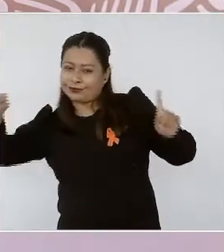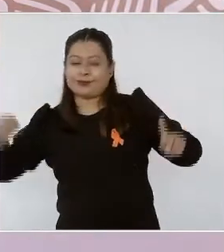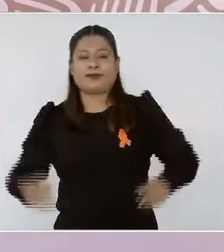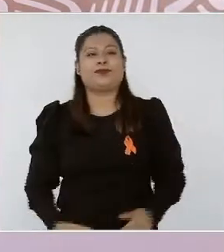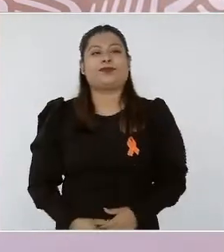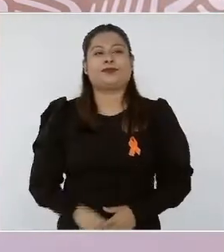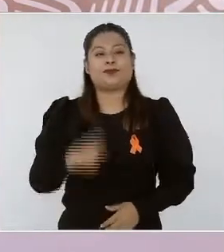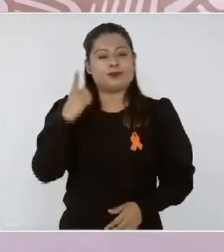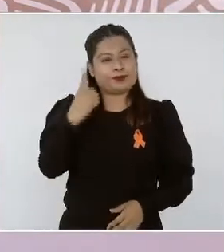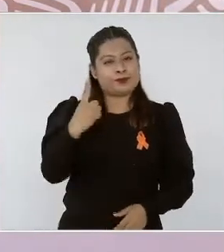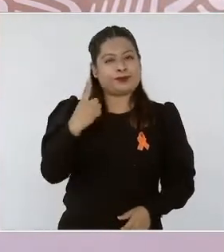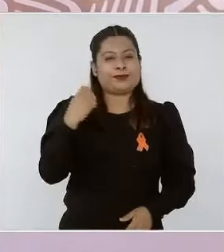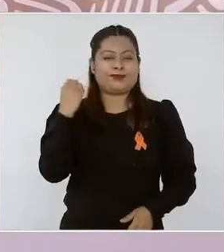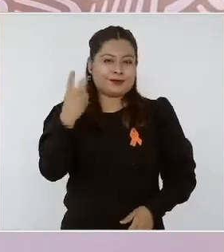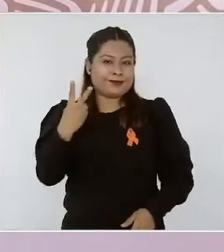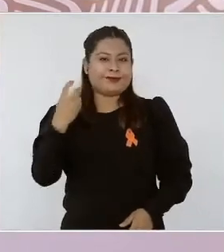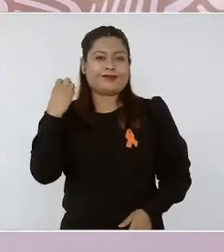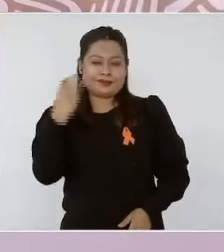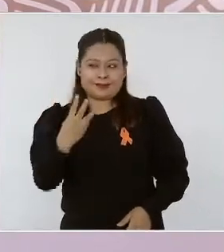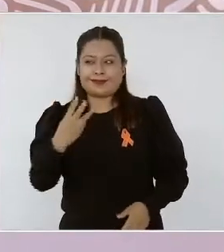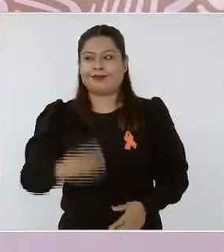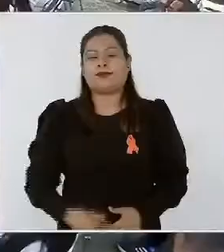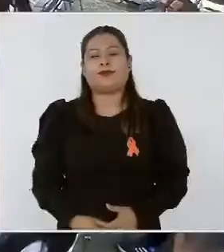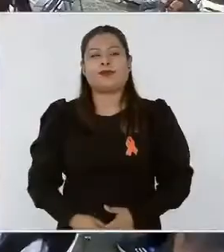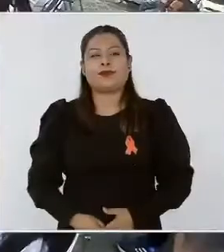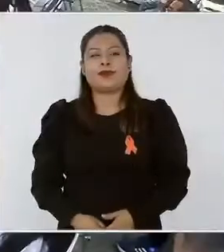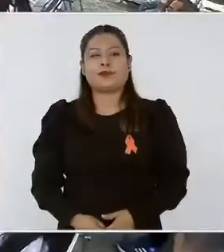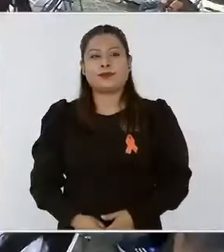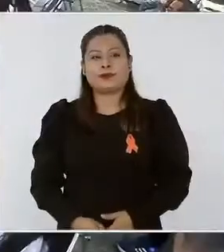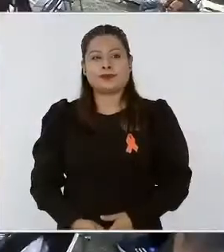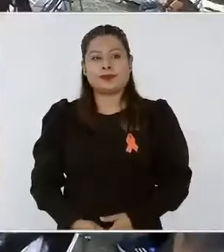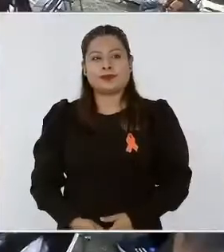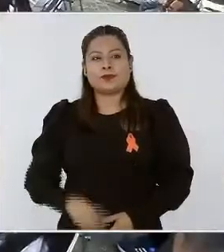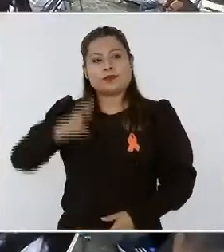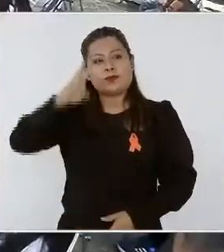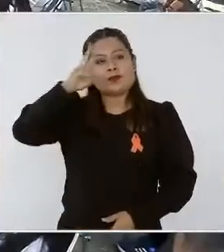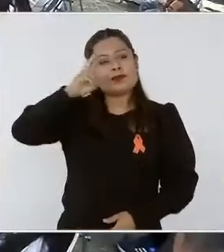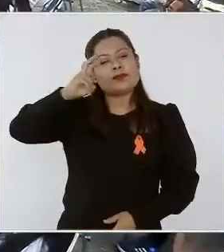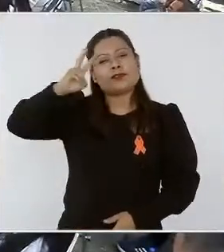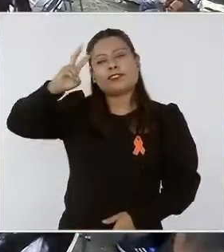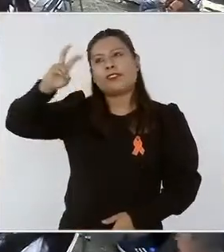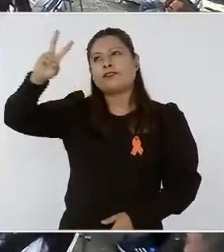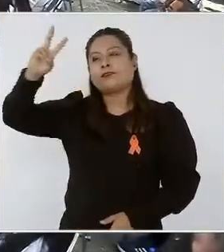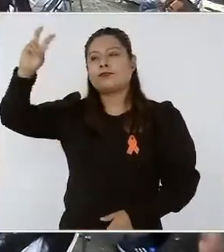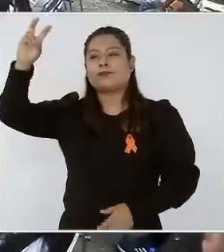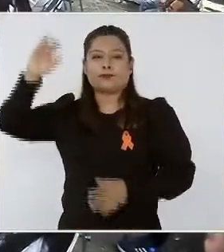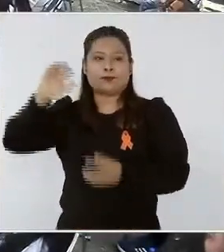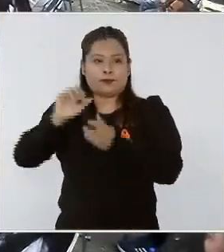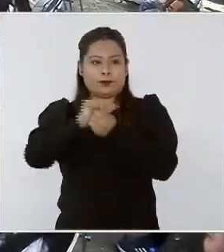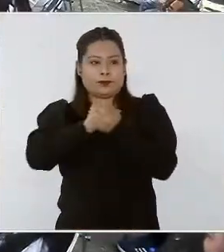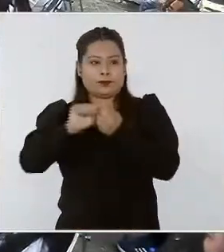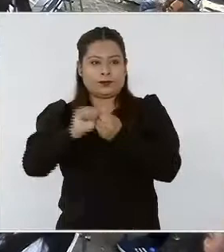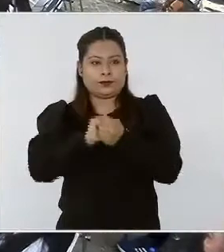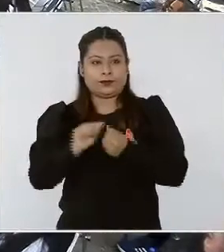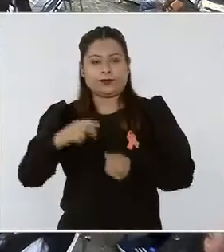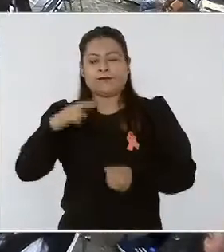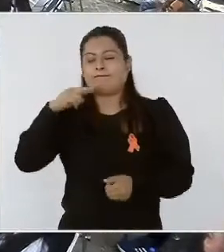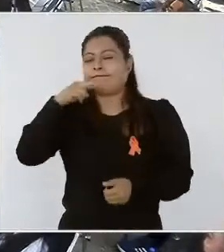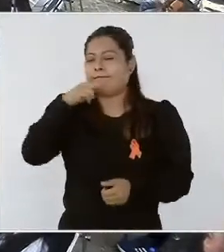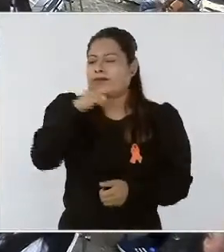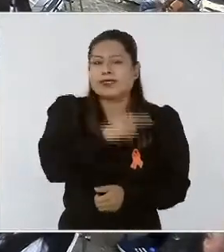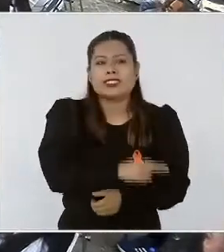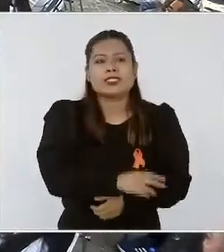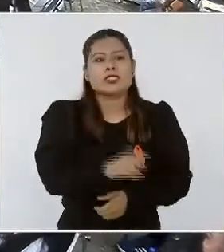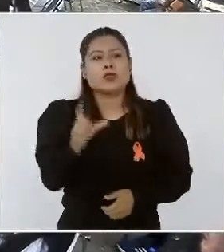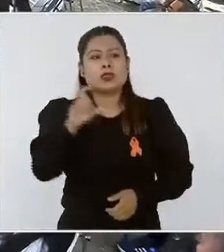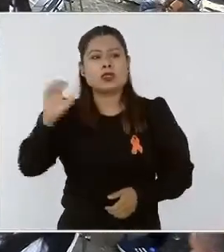coro. Una, dos, tres. El sueño adormeció con rapidez,